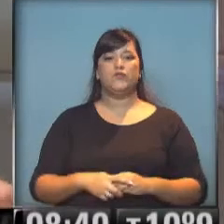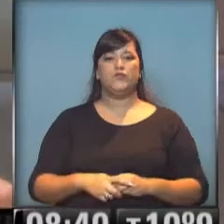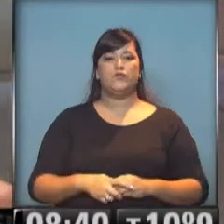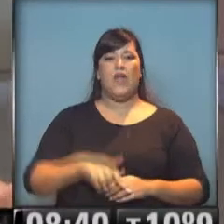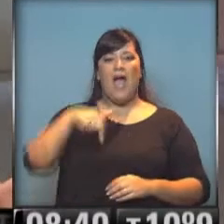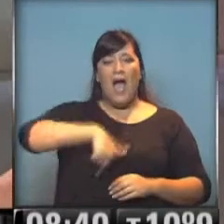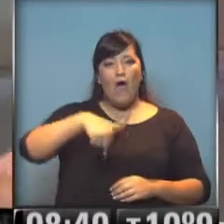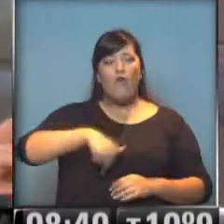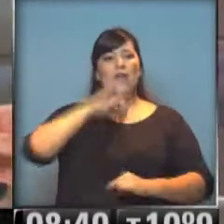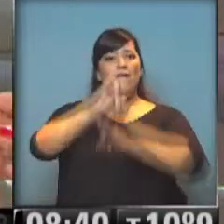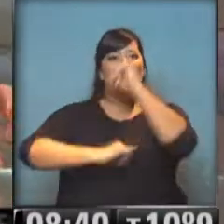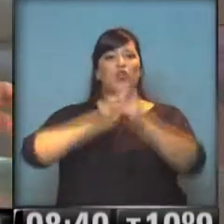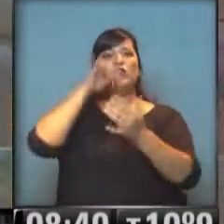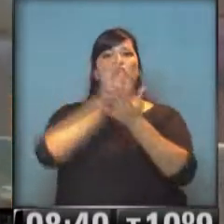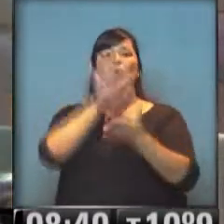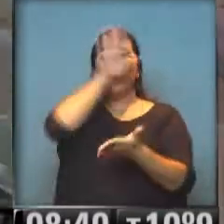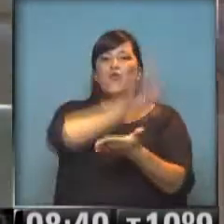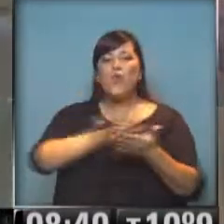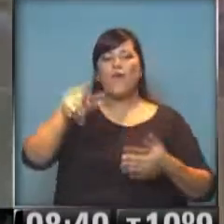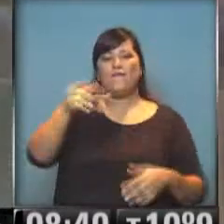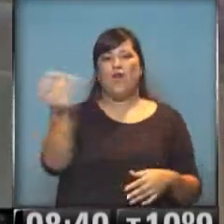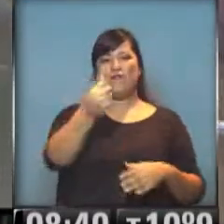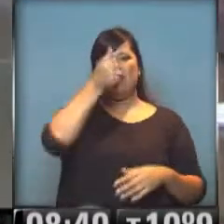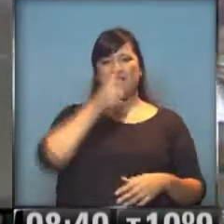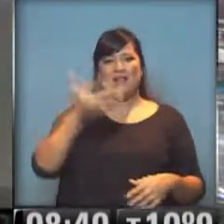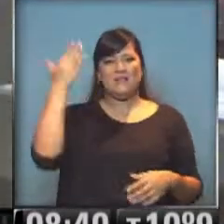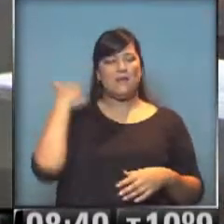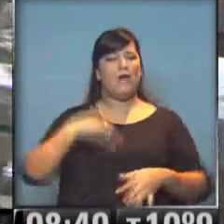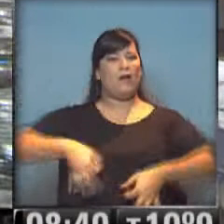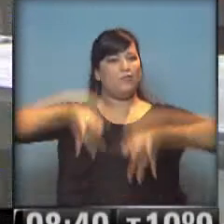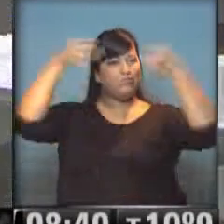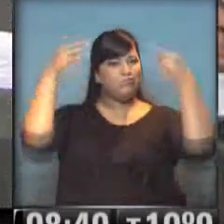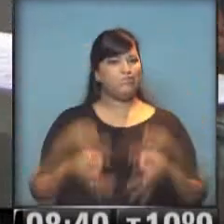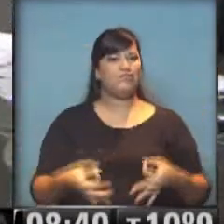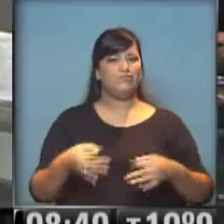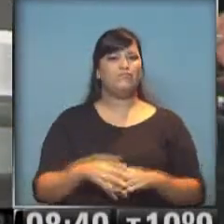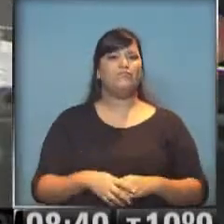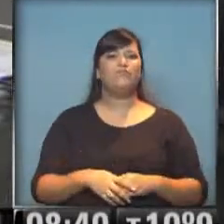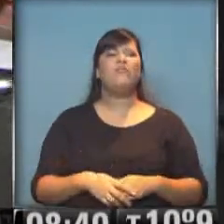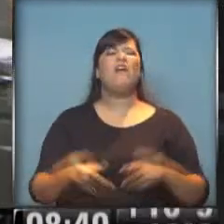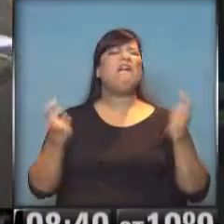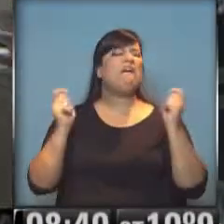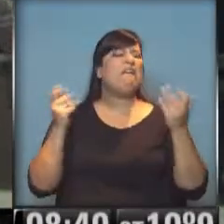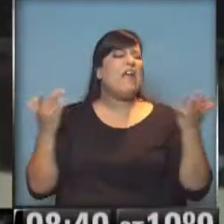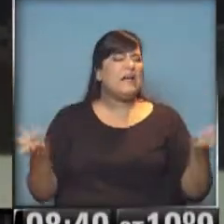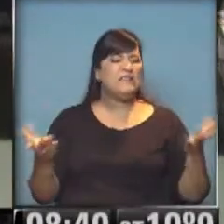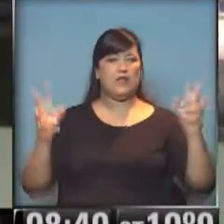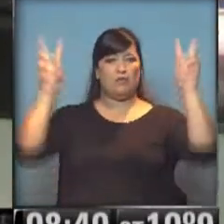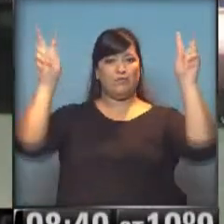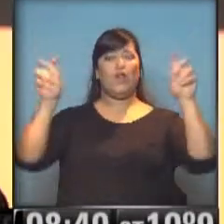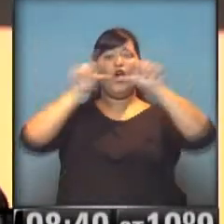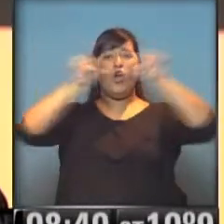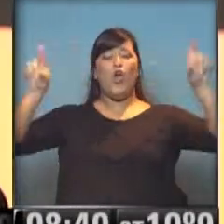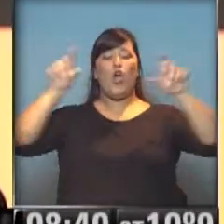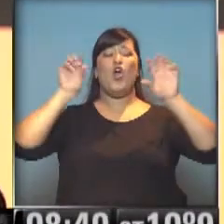Nos vamos ahora a hablar de un estreno este fin de semana indiscriminadamente discriminados. Alejo, ¿qué es eso? Ese es el nombre que eligió